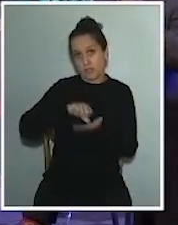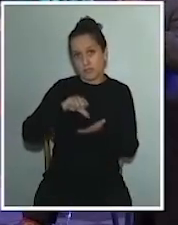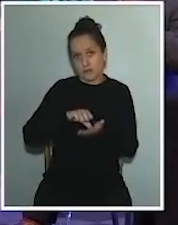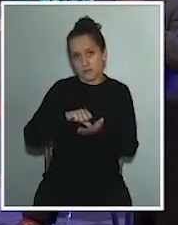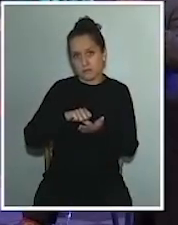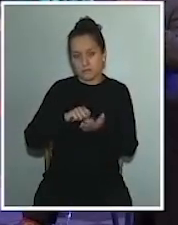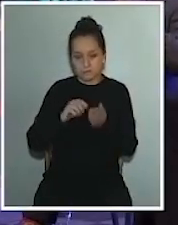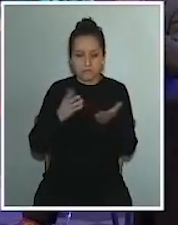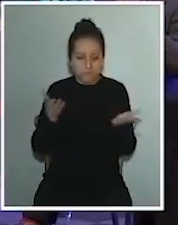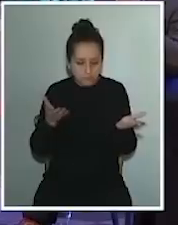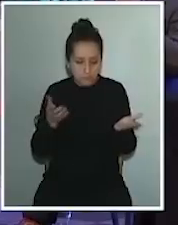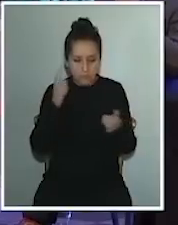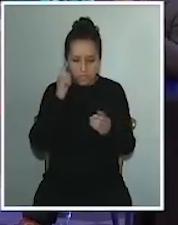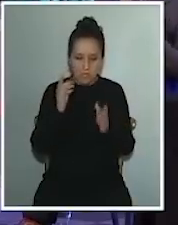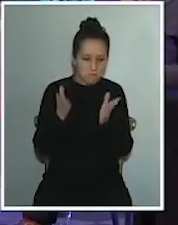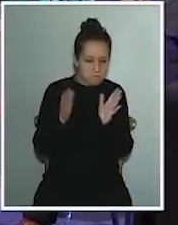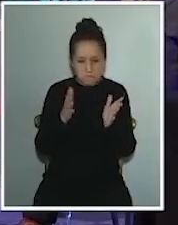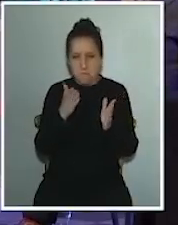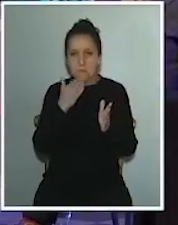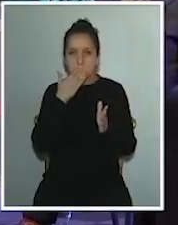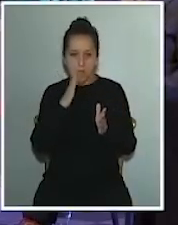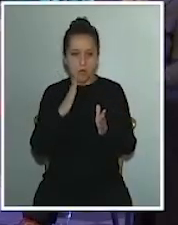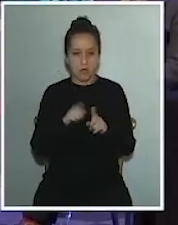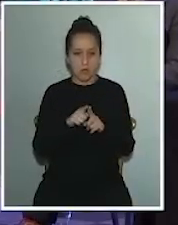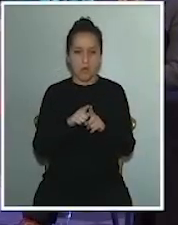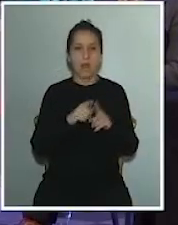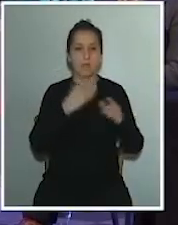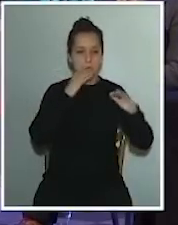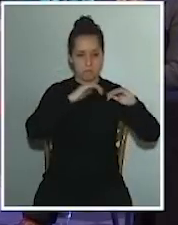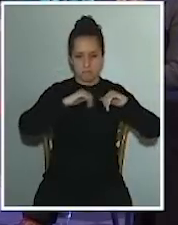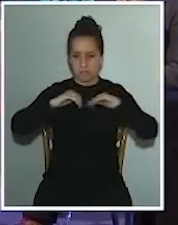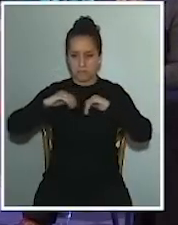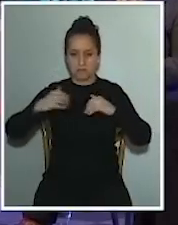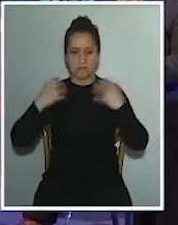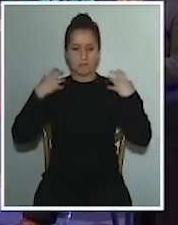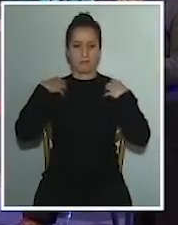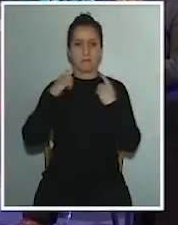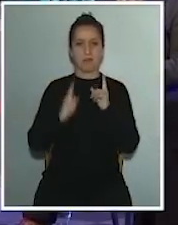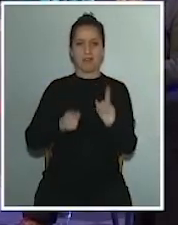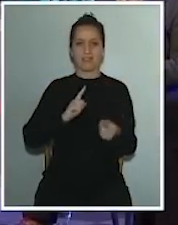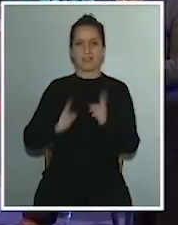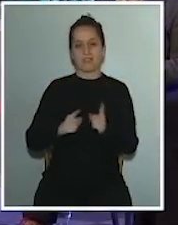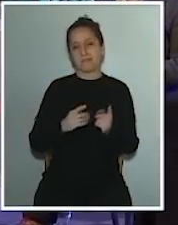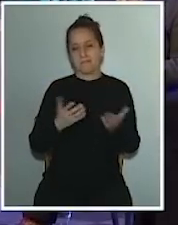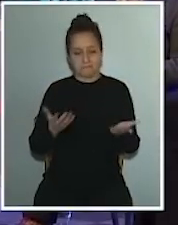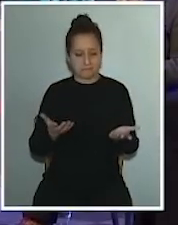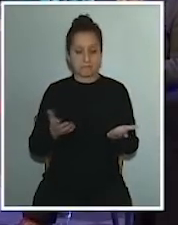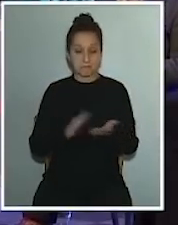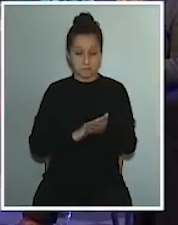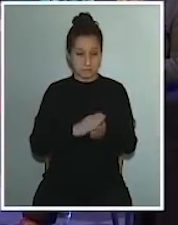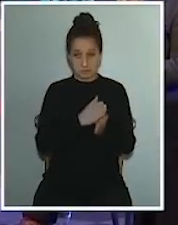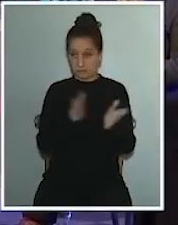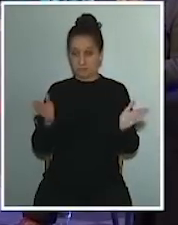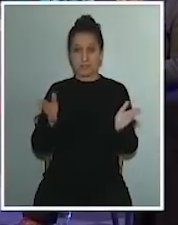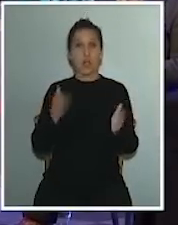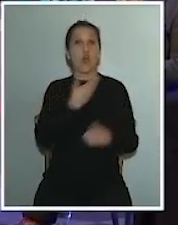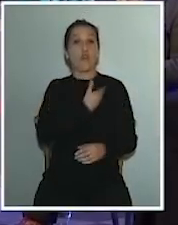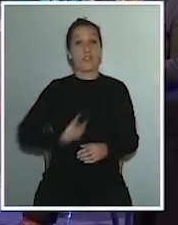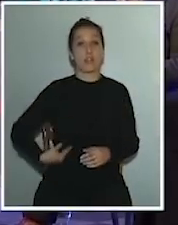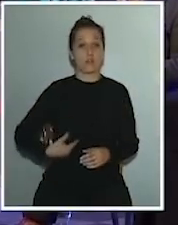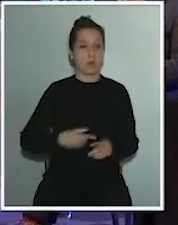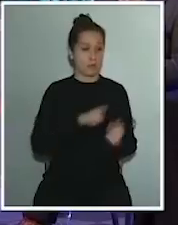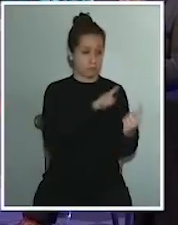centralismo es mejor dividir para reinar porque se entrevista No es cierto con 16 gobernadores